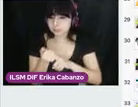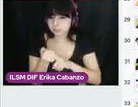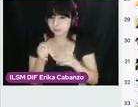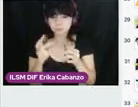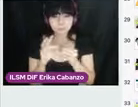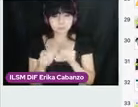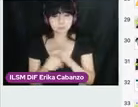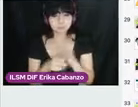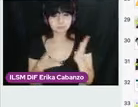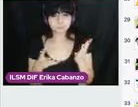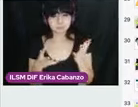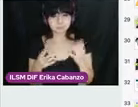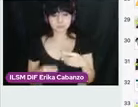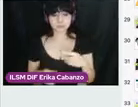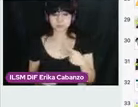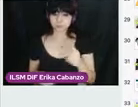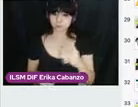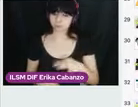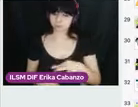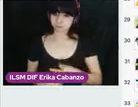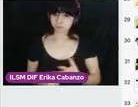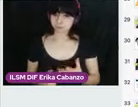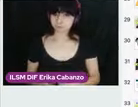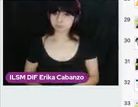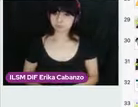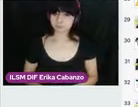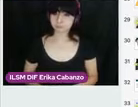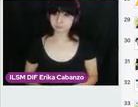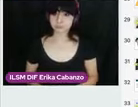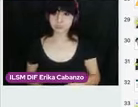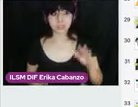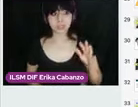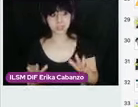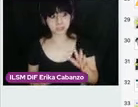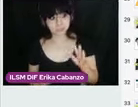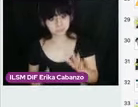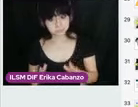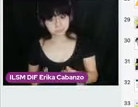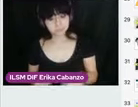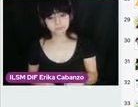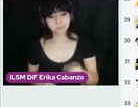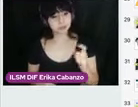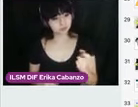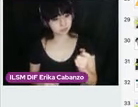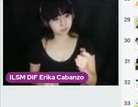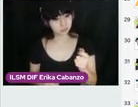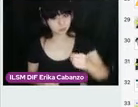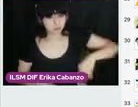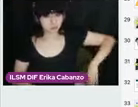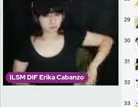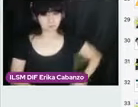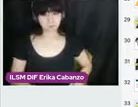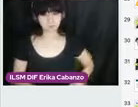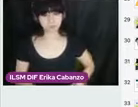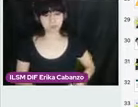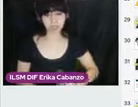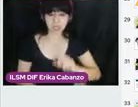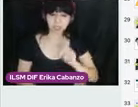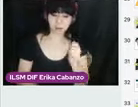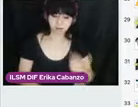y tener unas necesidades de infecciones? Bueno, es que estos dispositivos luego se los meten en la bolsa con el dinero y se los colocan dentro del oído. Y eso les